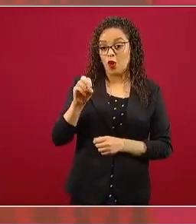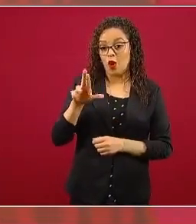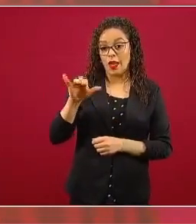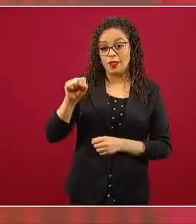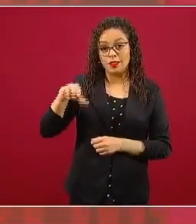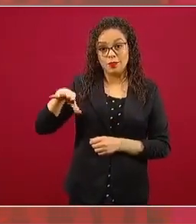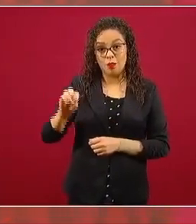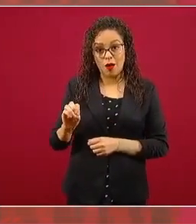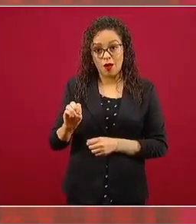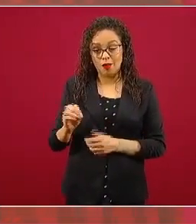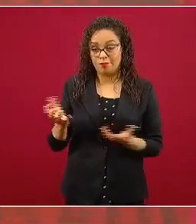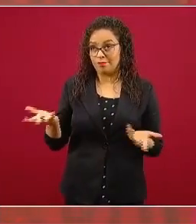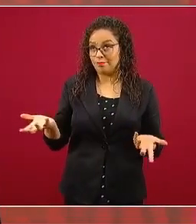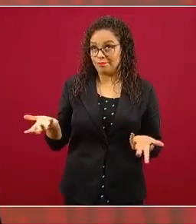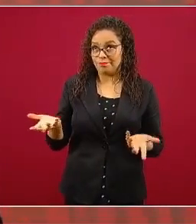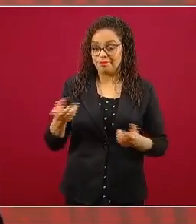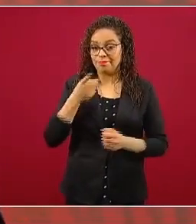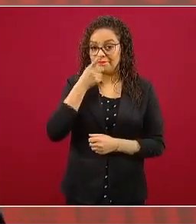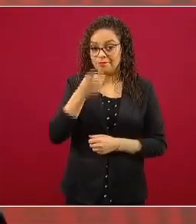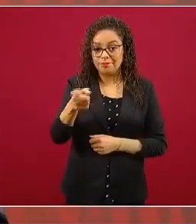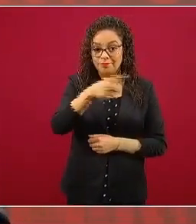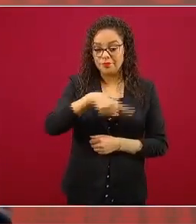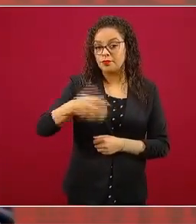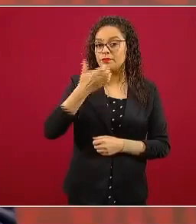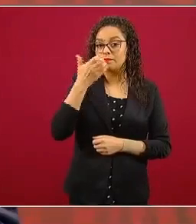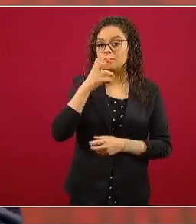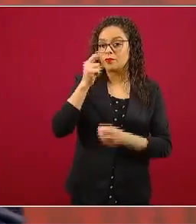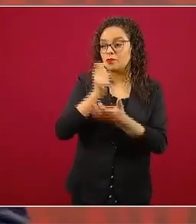estaban acostumbrados a no pagar impuestos.